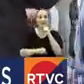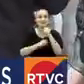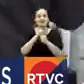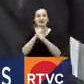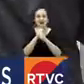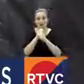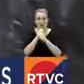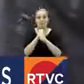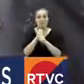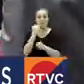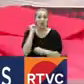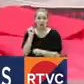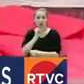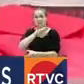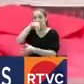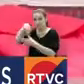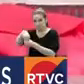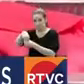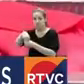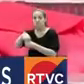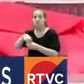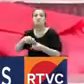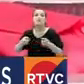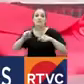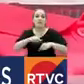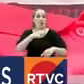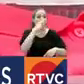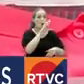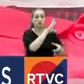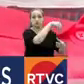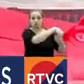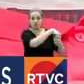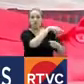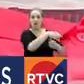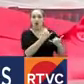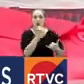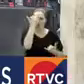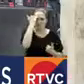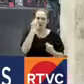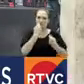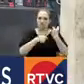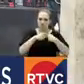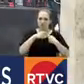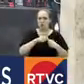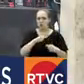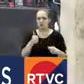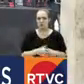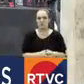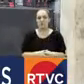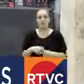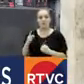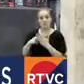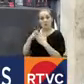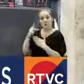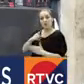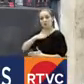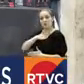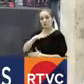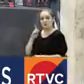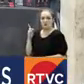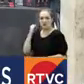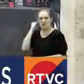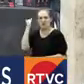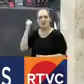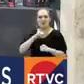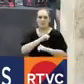en Colombia. Asegura que por medio del proyecto puede participar en la construcción de un tejido social. Este proyecto es un proyecto que nace